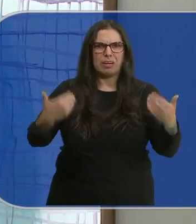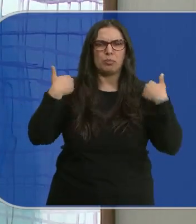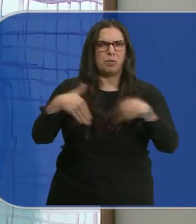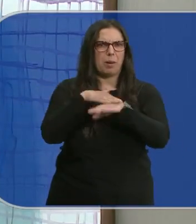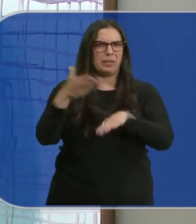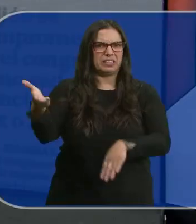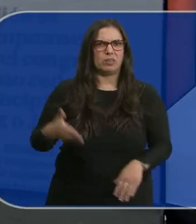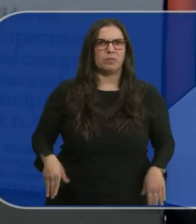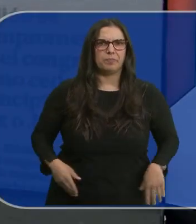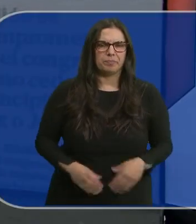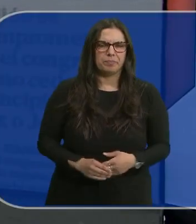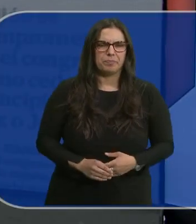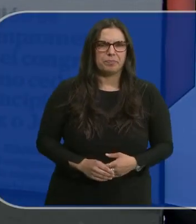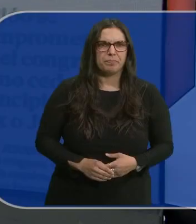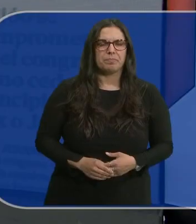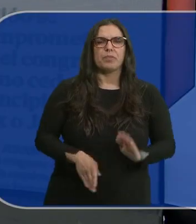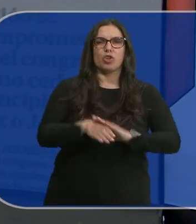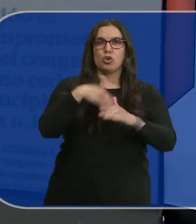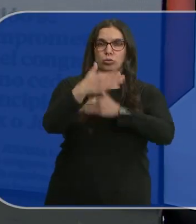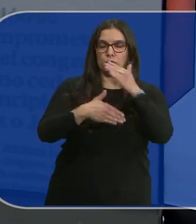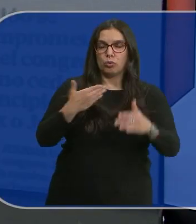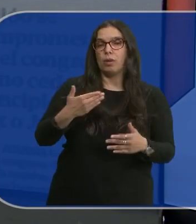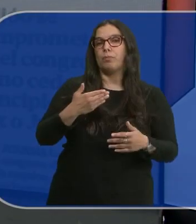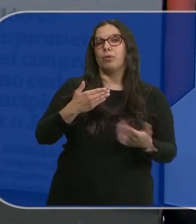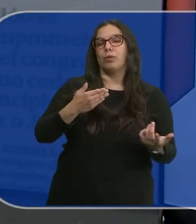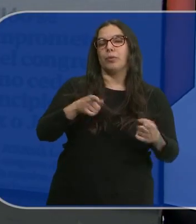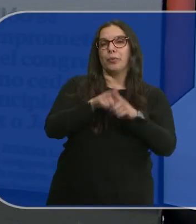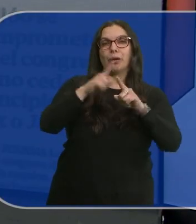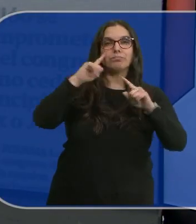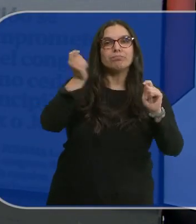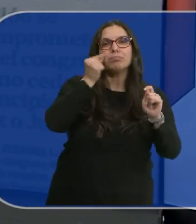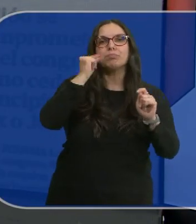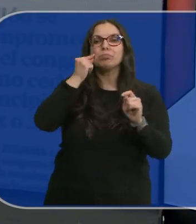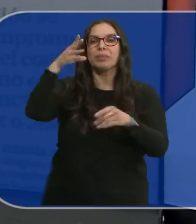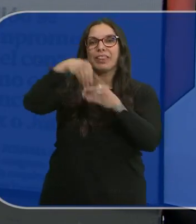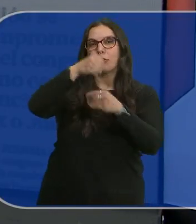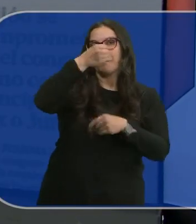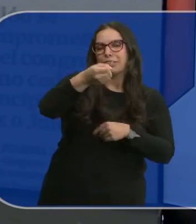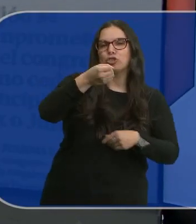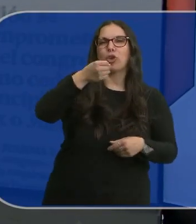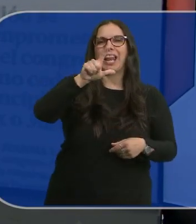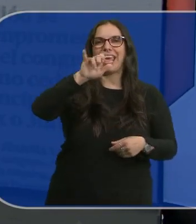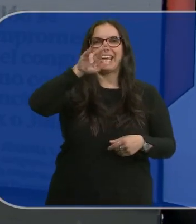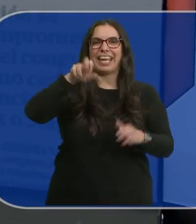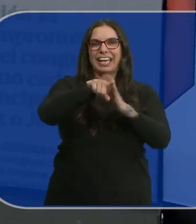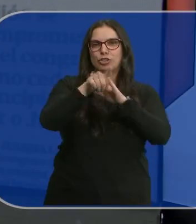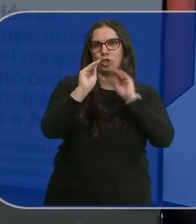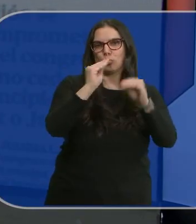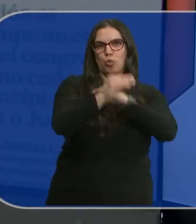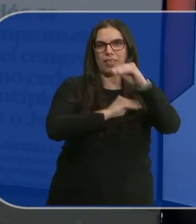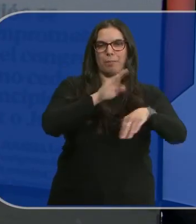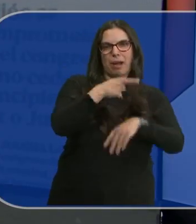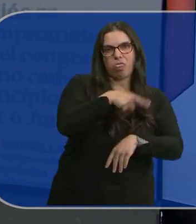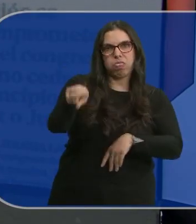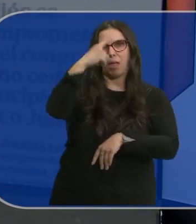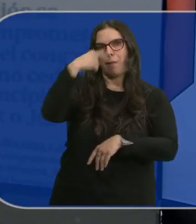Ministerio. Seguimos con más revelaciones sobre las gestiones de la militante del PSOE, Leire Díez, para presuntamente menoscabar la